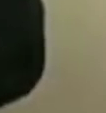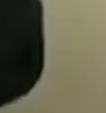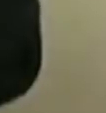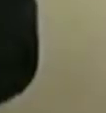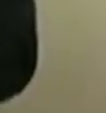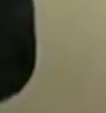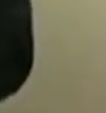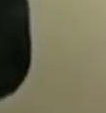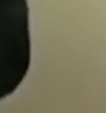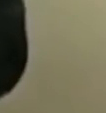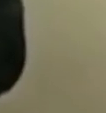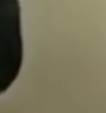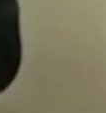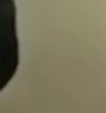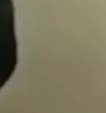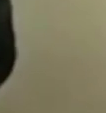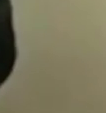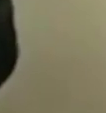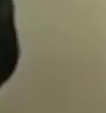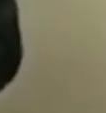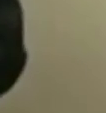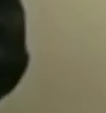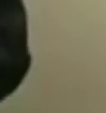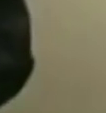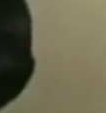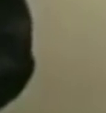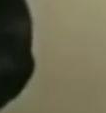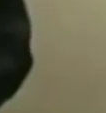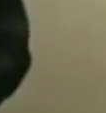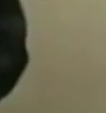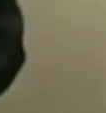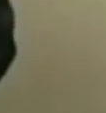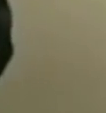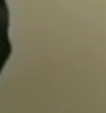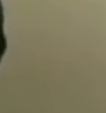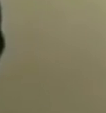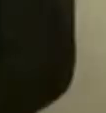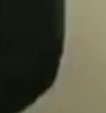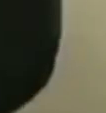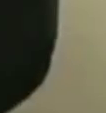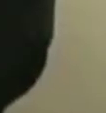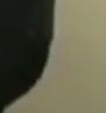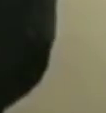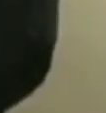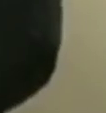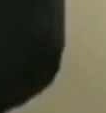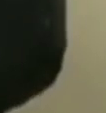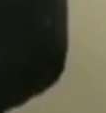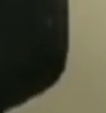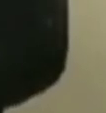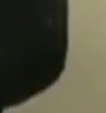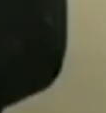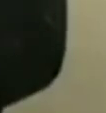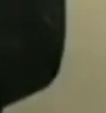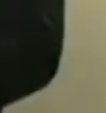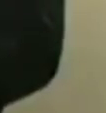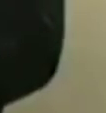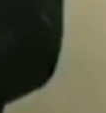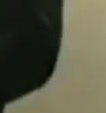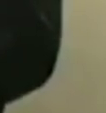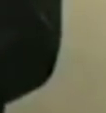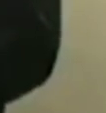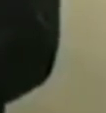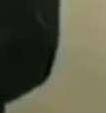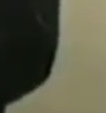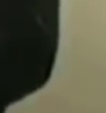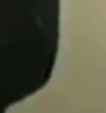López? Parece que Calderón Berti no le tocó nada, porque es de lo que salió diciendo, que la plata se la están gastando en prostitutas, que la